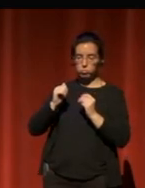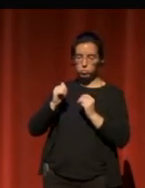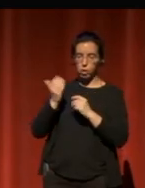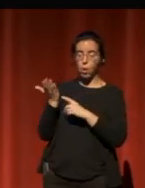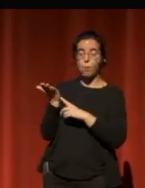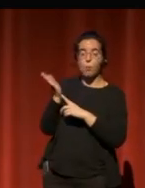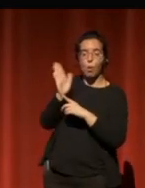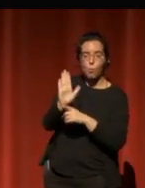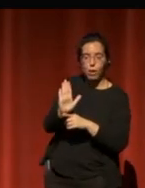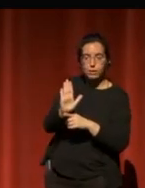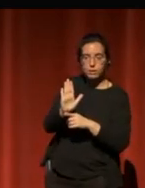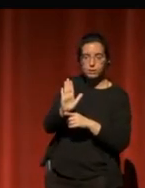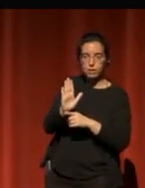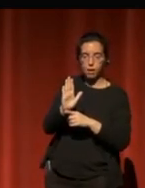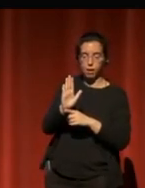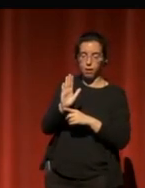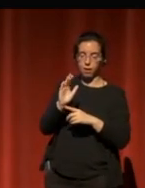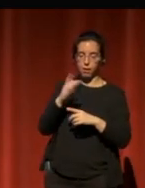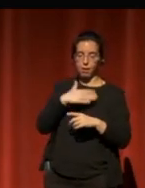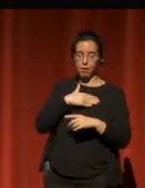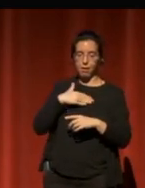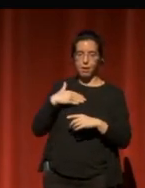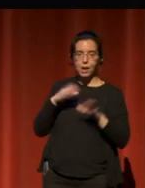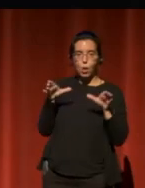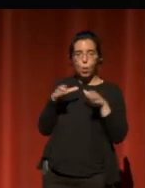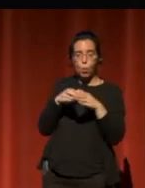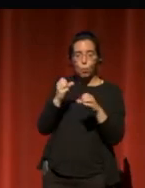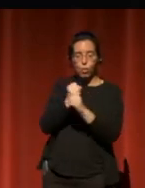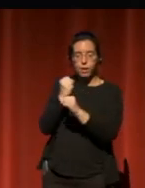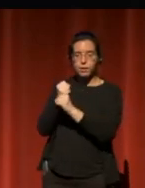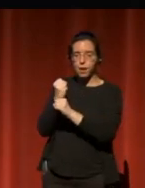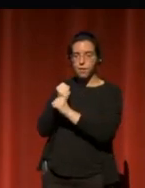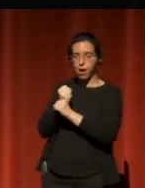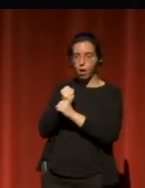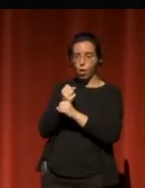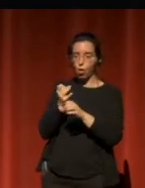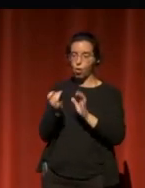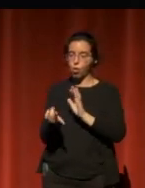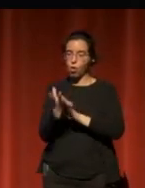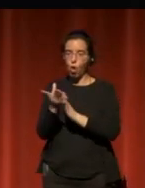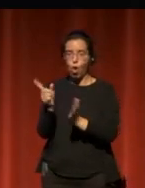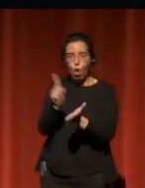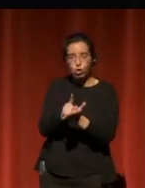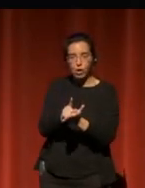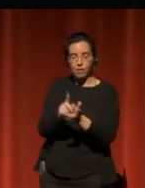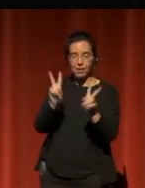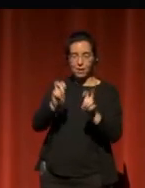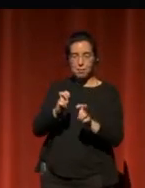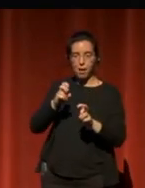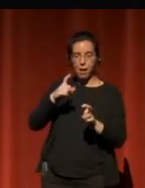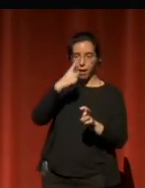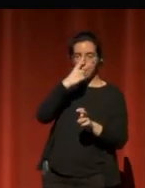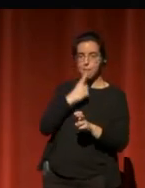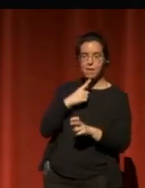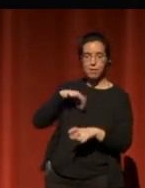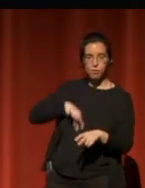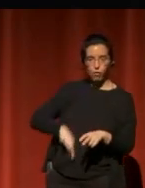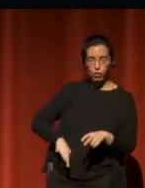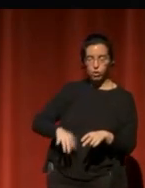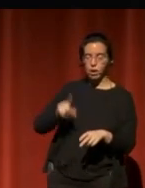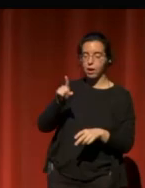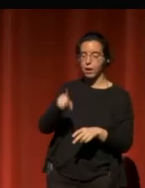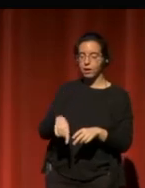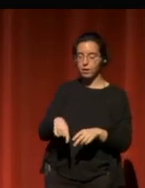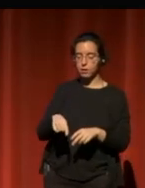propusimos resucitar el grupo de trabajo de perfiles profesionales. Tirará adelante, estamos pendientes de aprobar